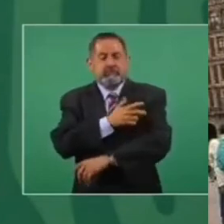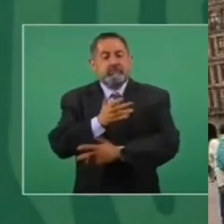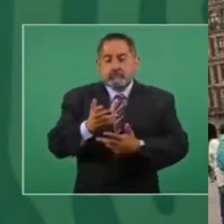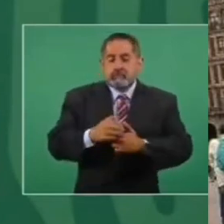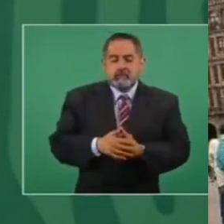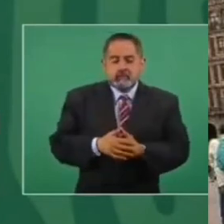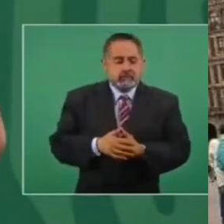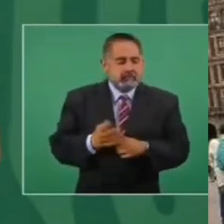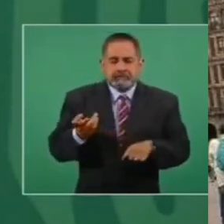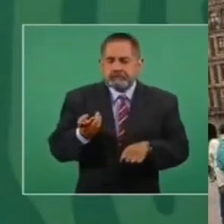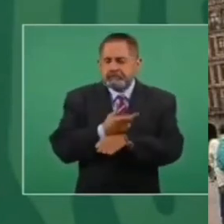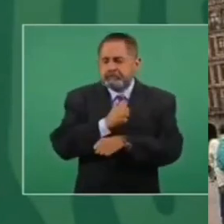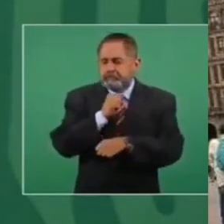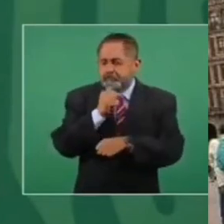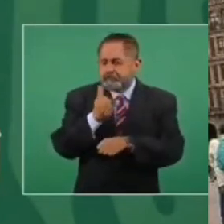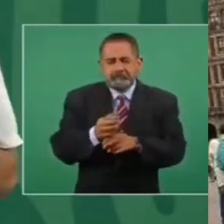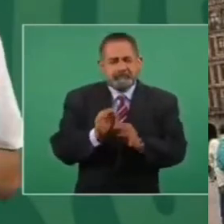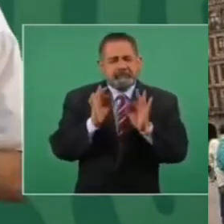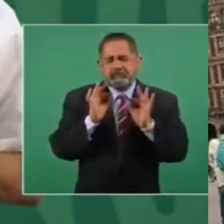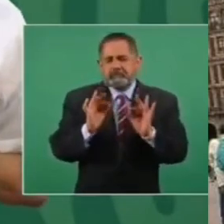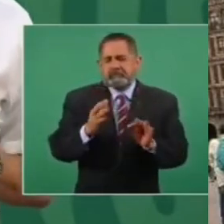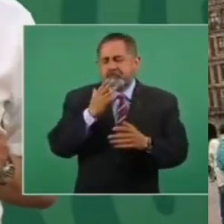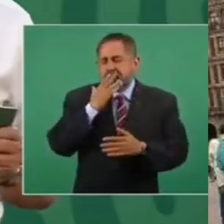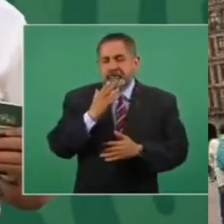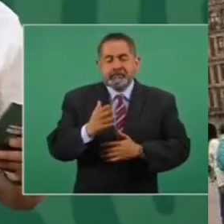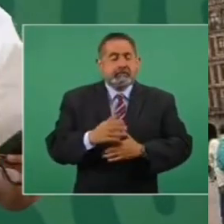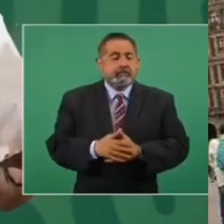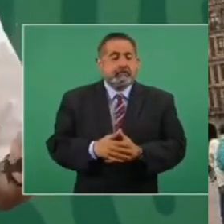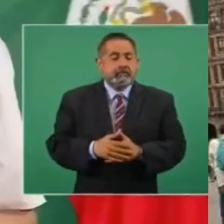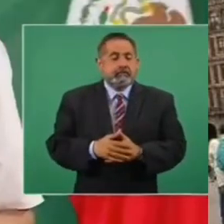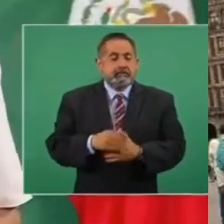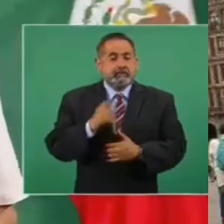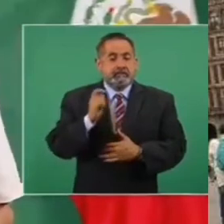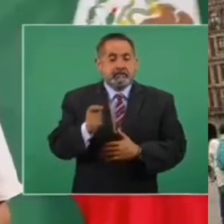entonces no pasa nada absolutamente.